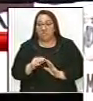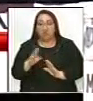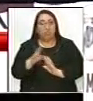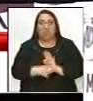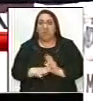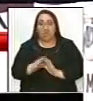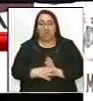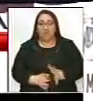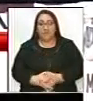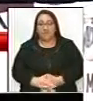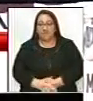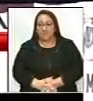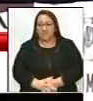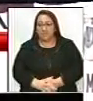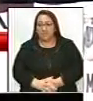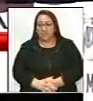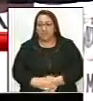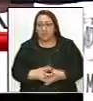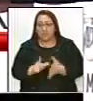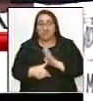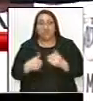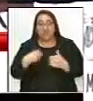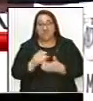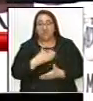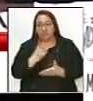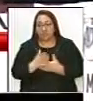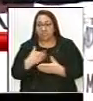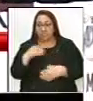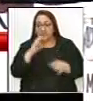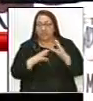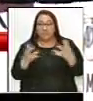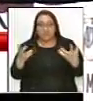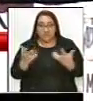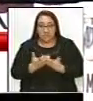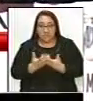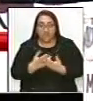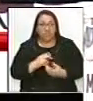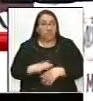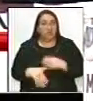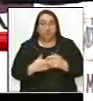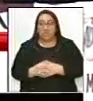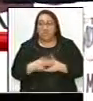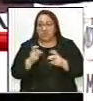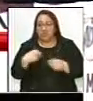tan baja porque luego vamos a tener problemas. Estamos buscando el consenso y en todos los casos hemos logrado consenso.